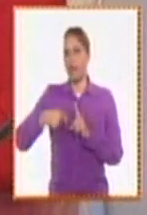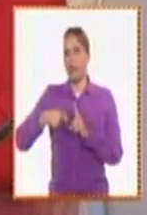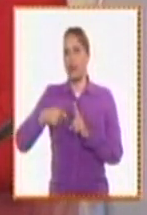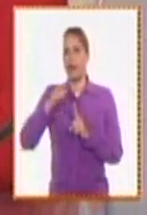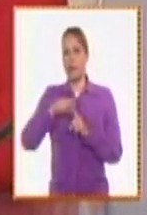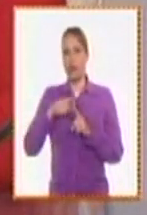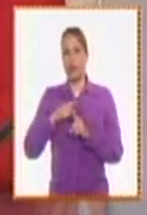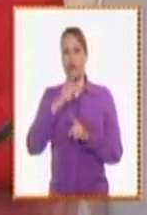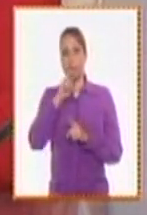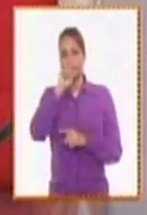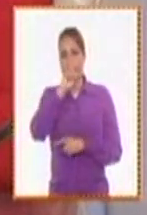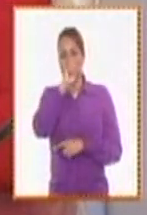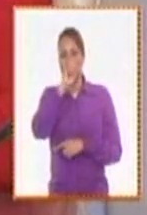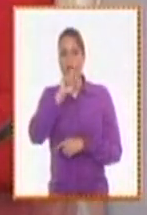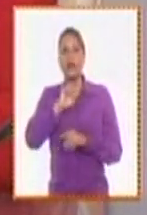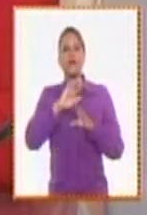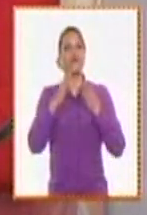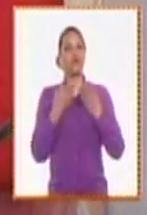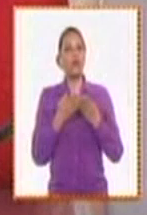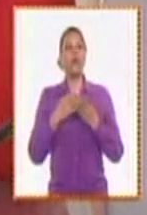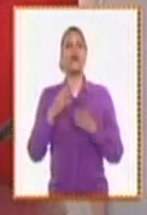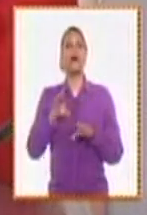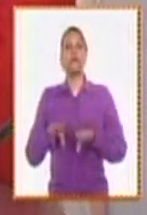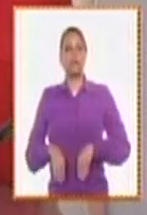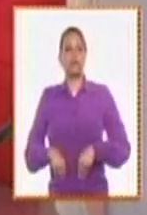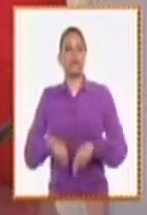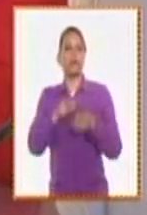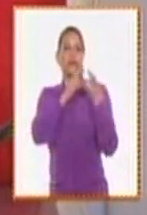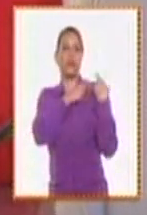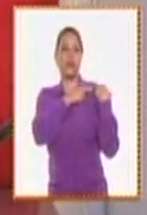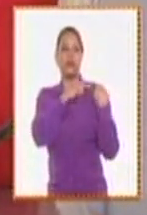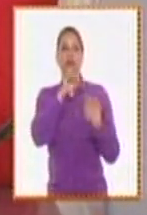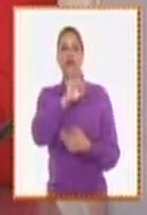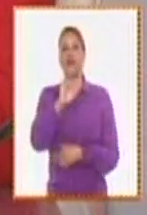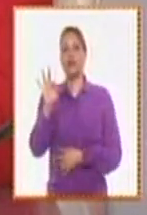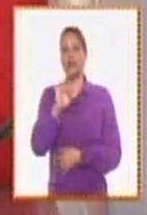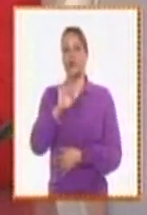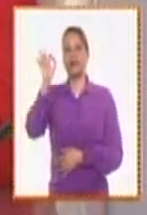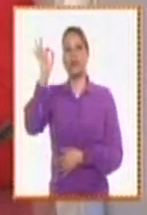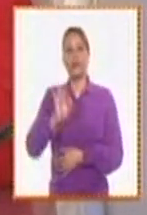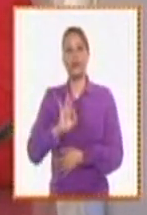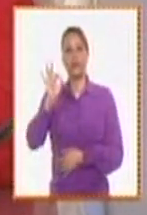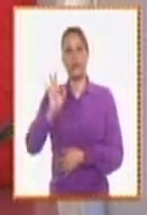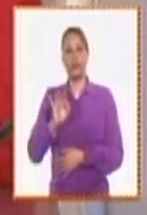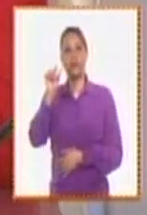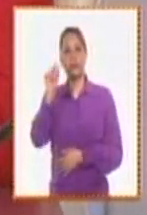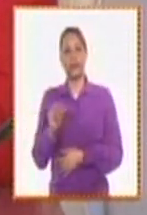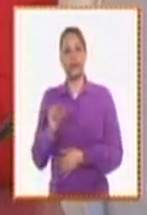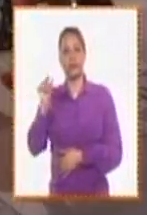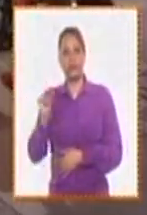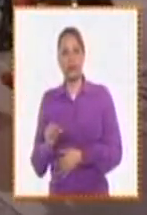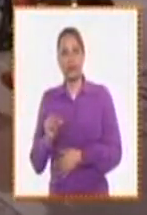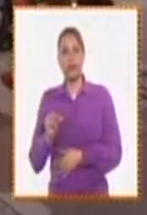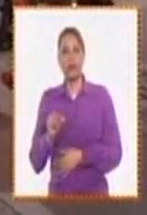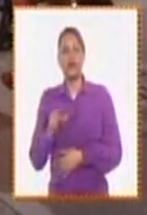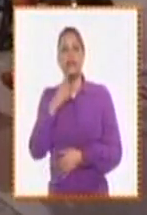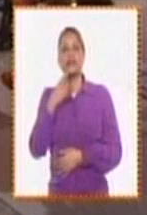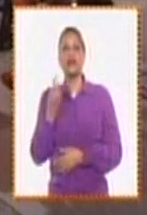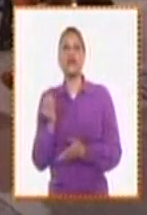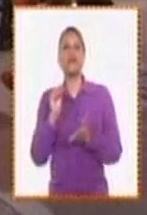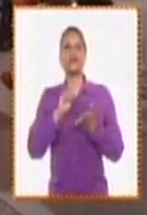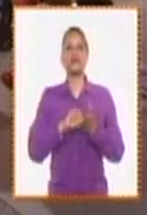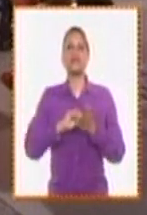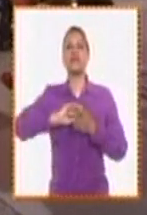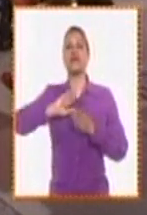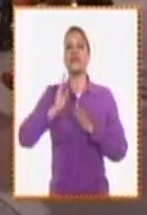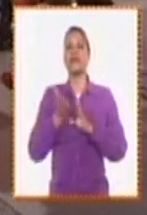estos delitos fueron estimados responsables y al 88% de estas personas que fueron sancionadas se les impuso